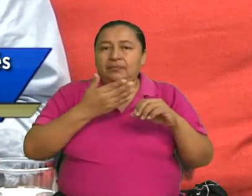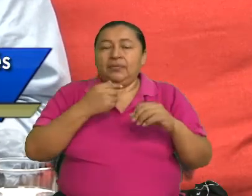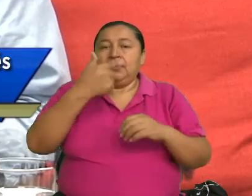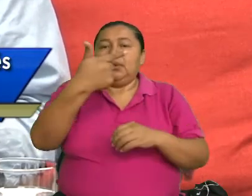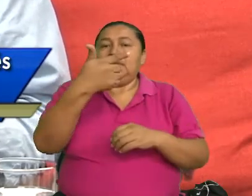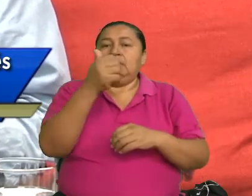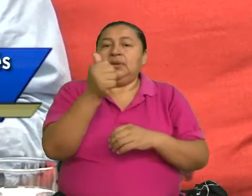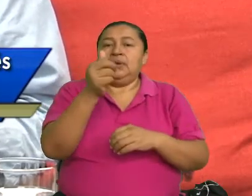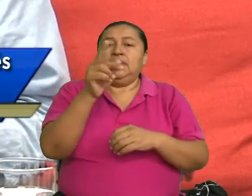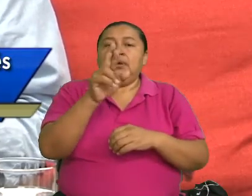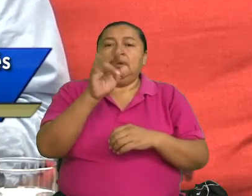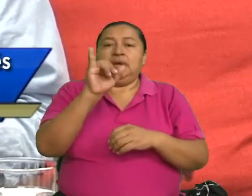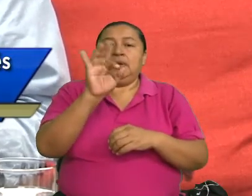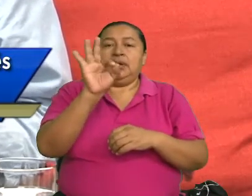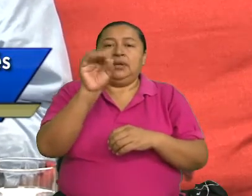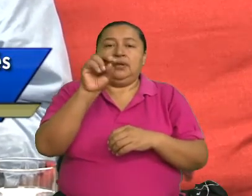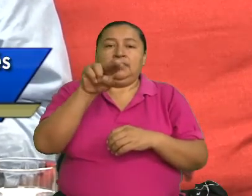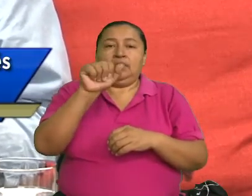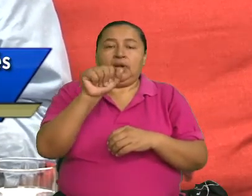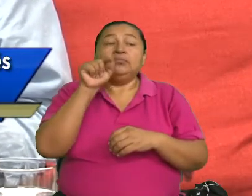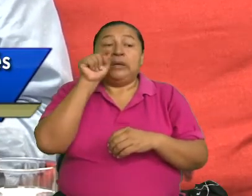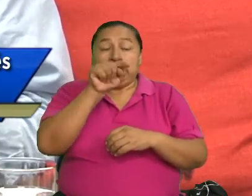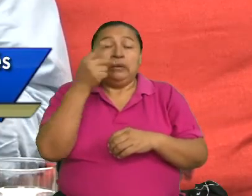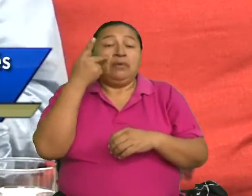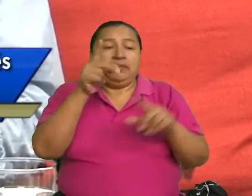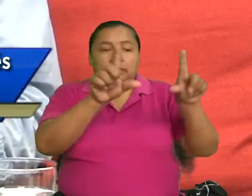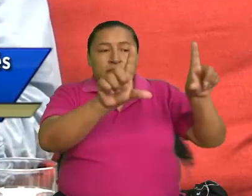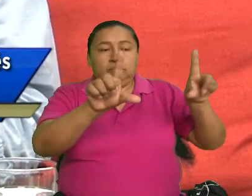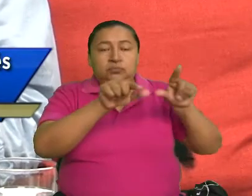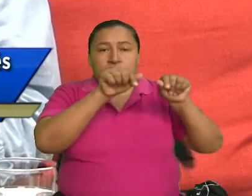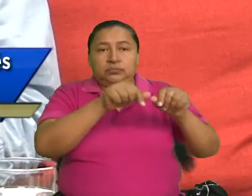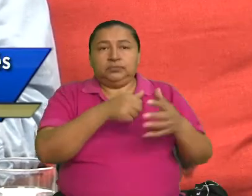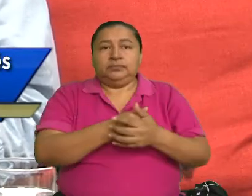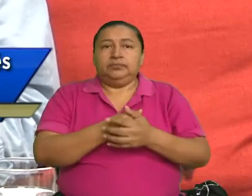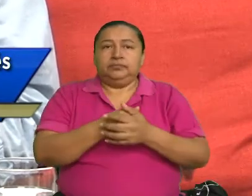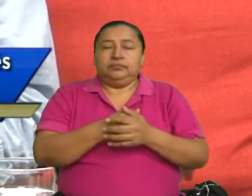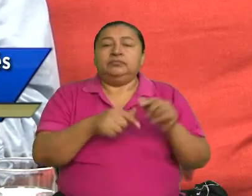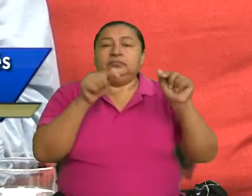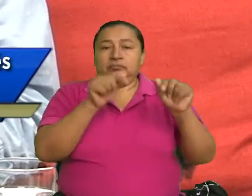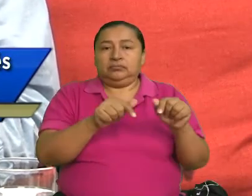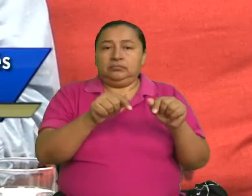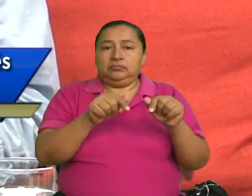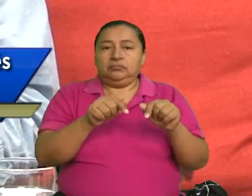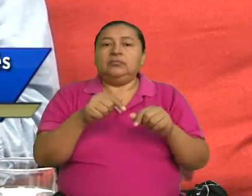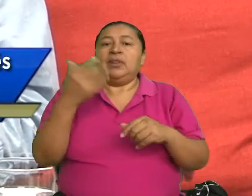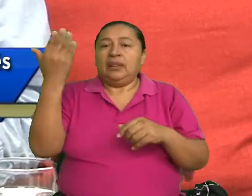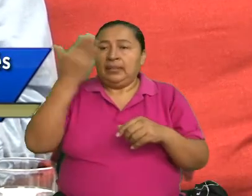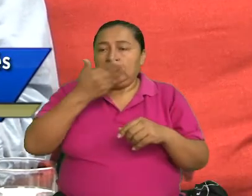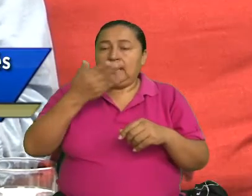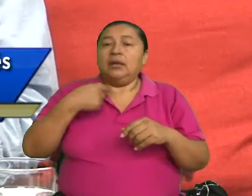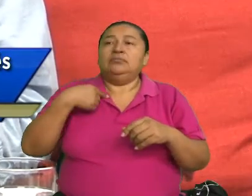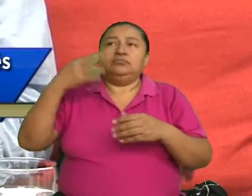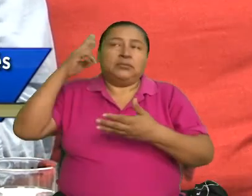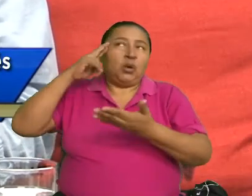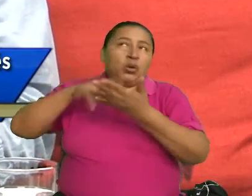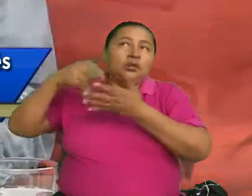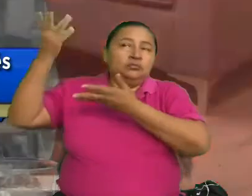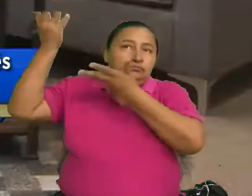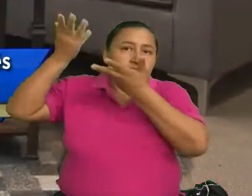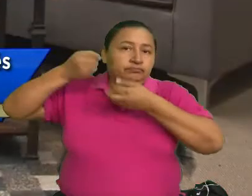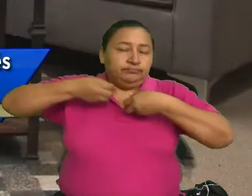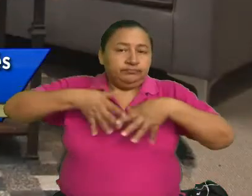garífuna. Claro, claro. Que está en esa sala. Digo negra en alusión al afrodescendiente. Así es. Eso es.